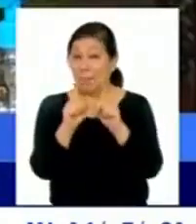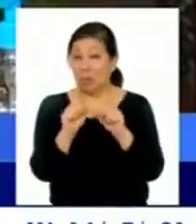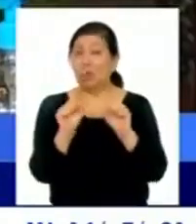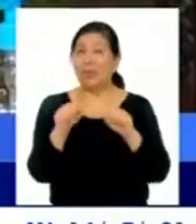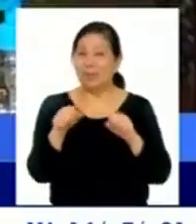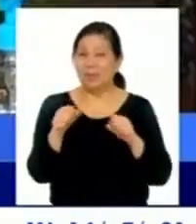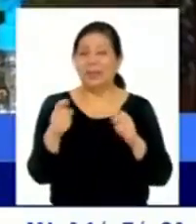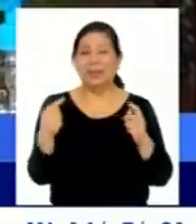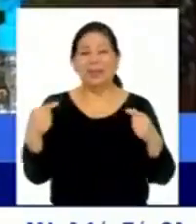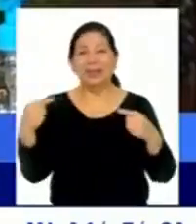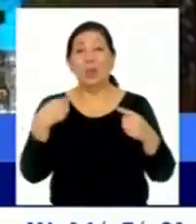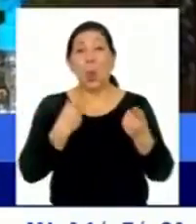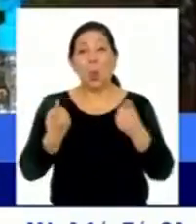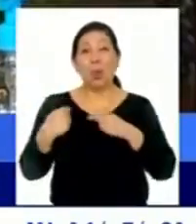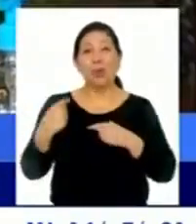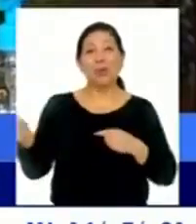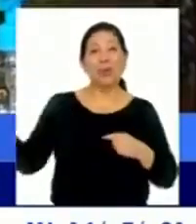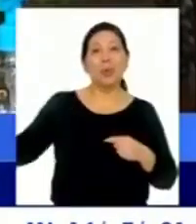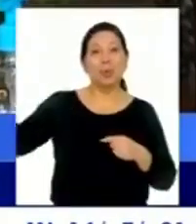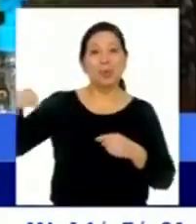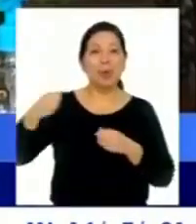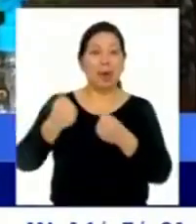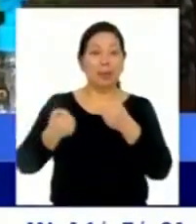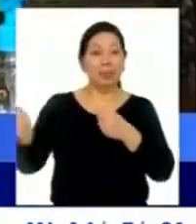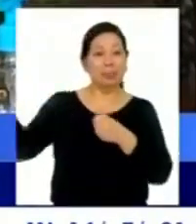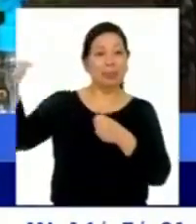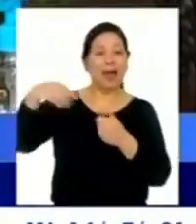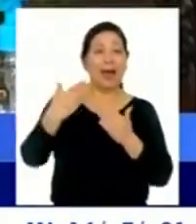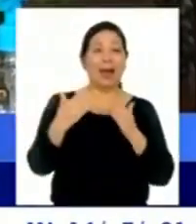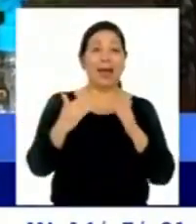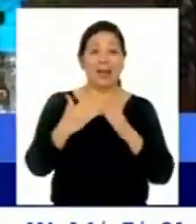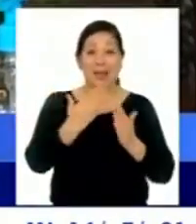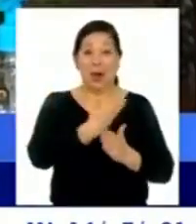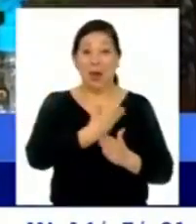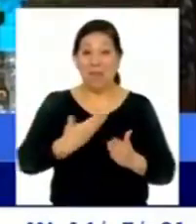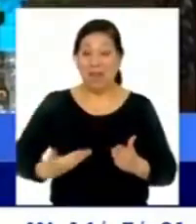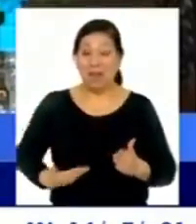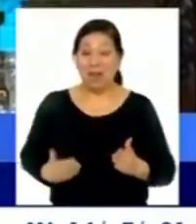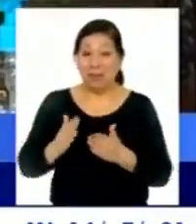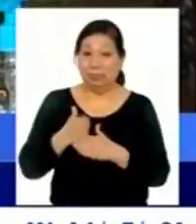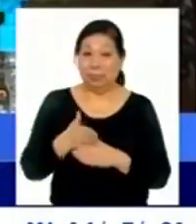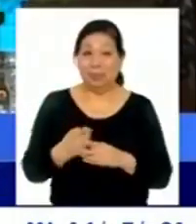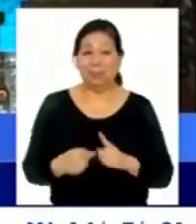Sí, ha habido un incidente cuando yo me desplazaba hacia Palacio.